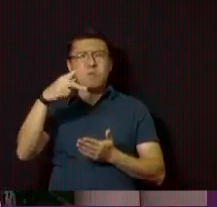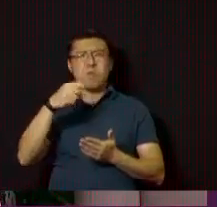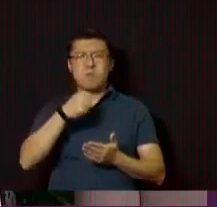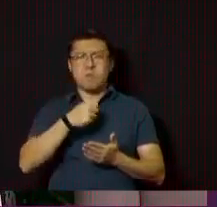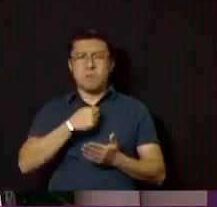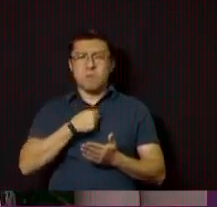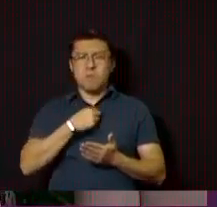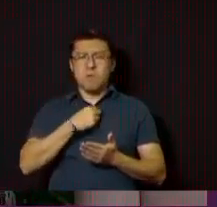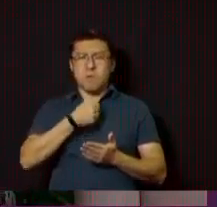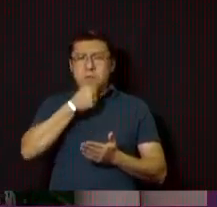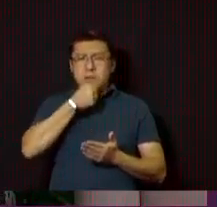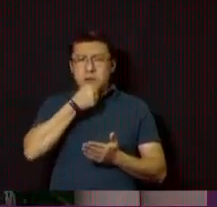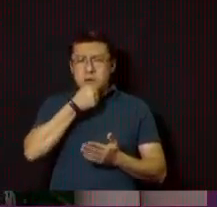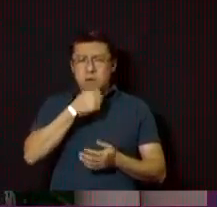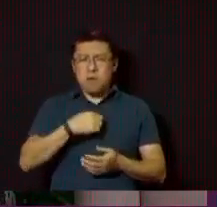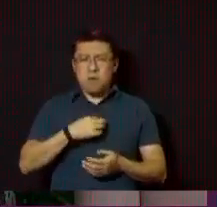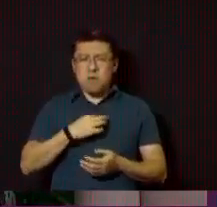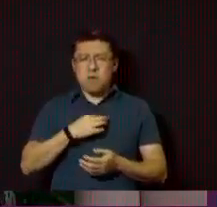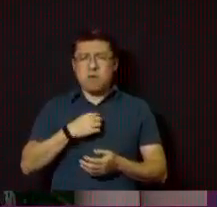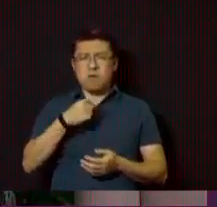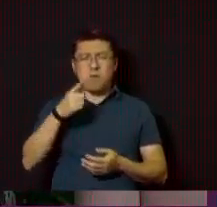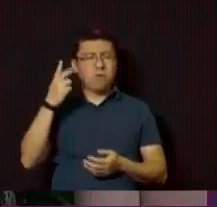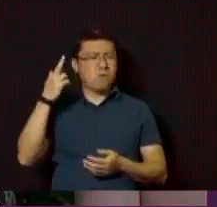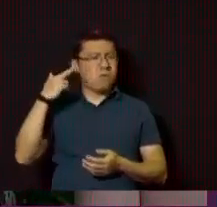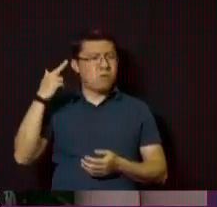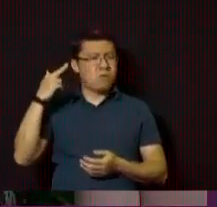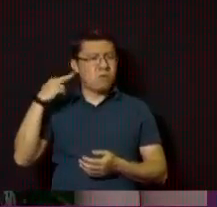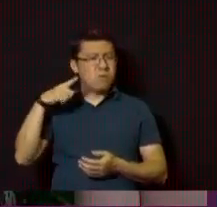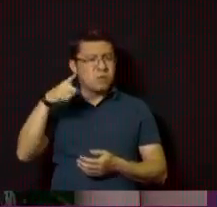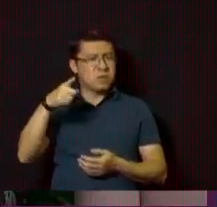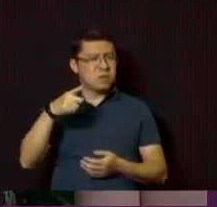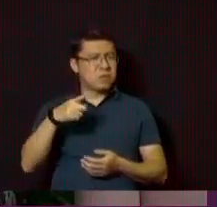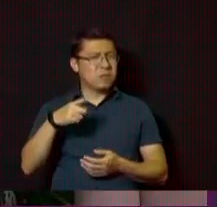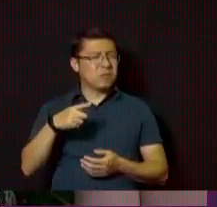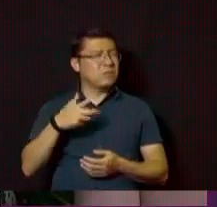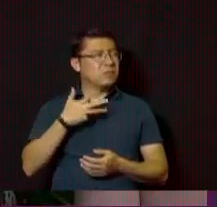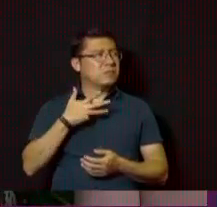ruido, lo estamos detectando acá y en la transmisión.